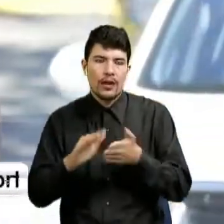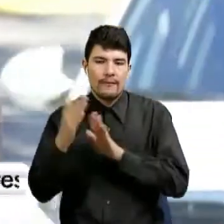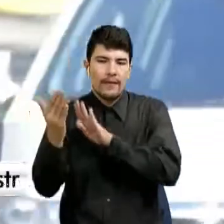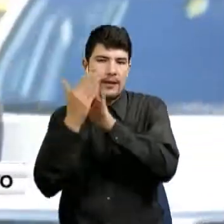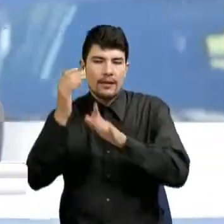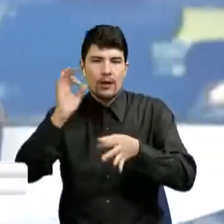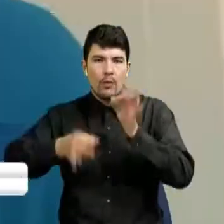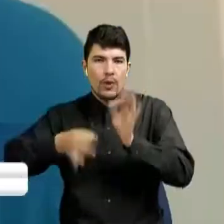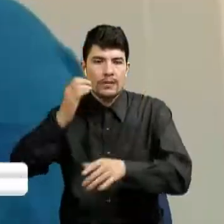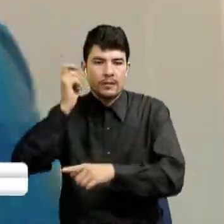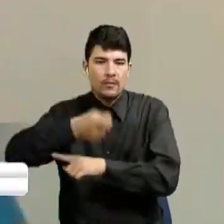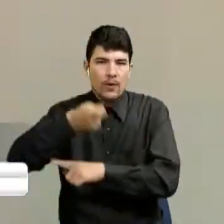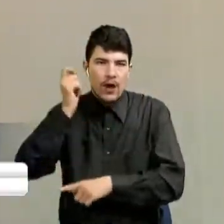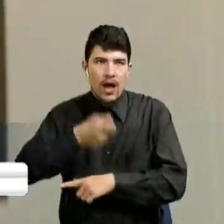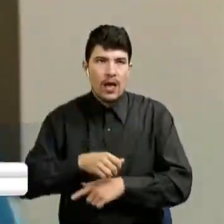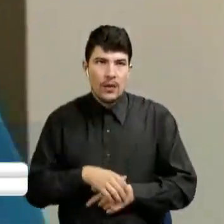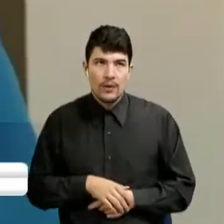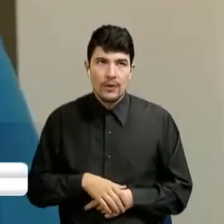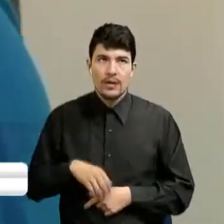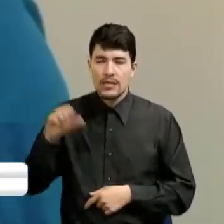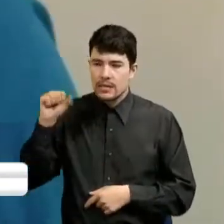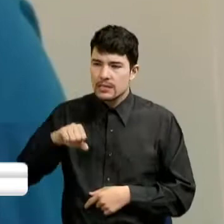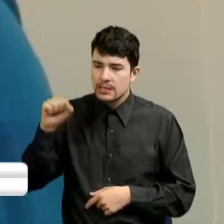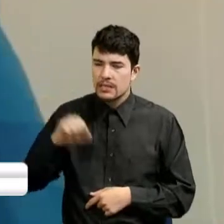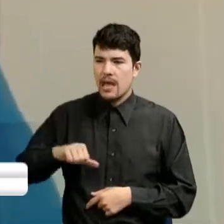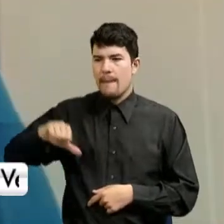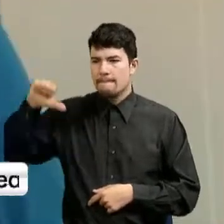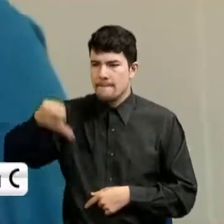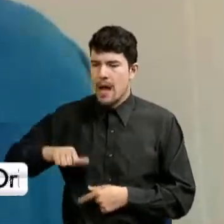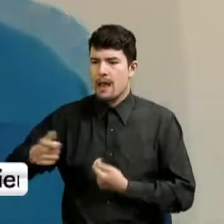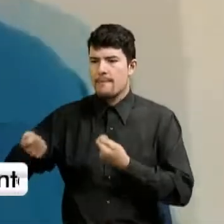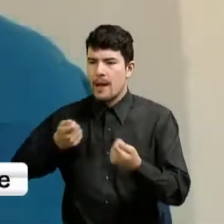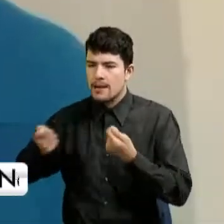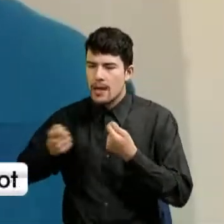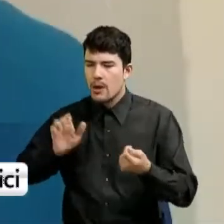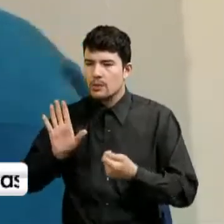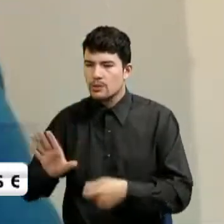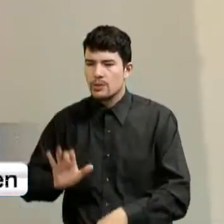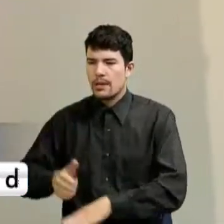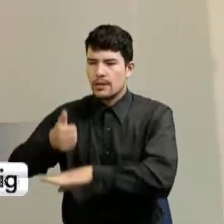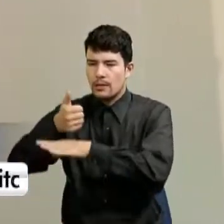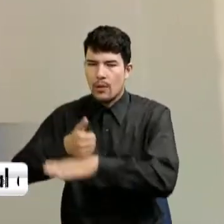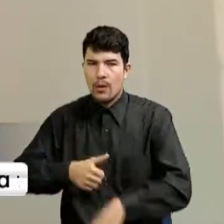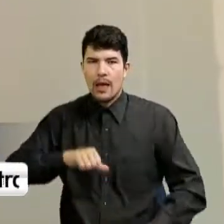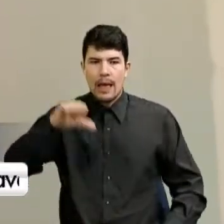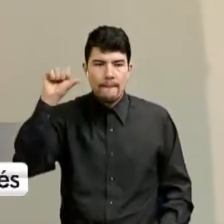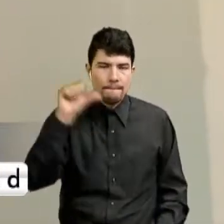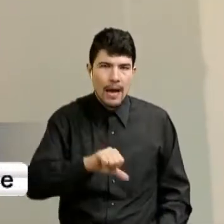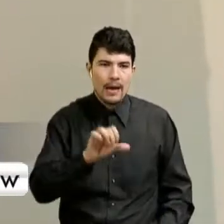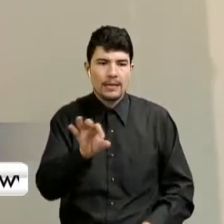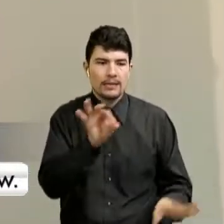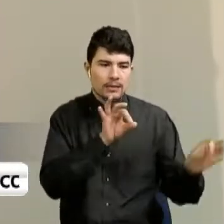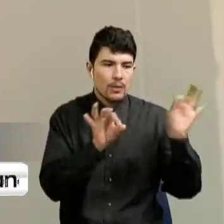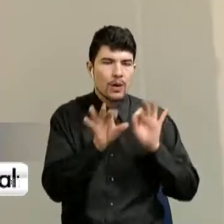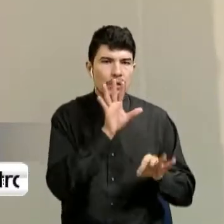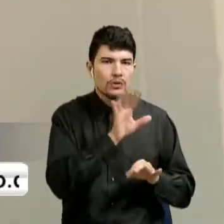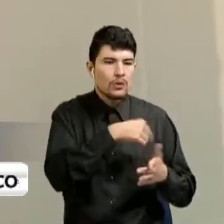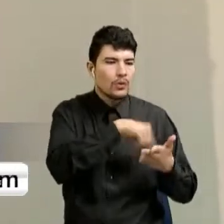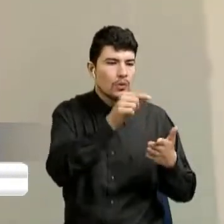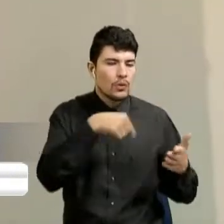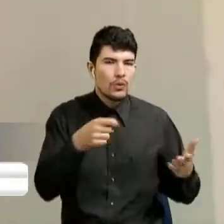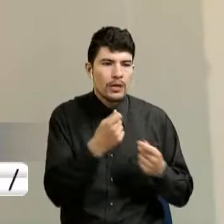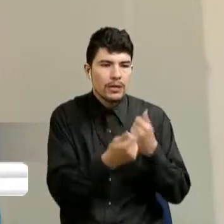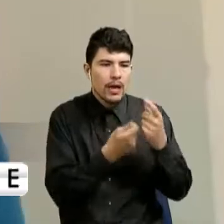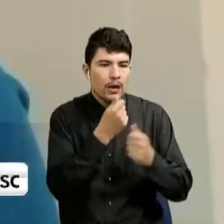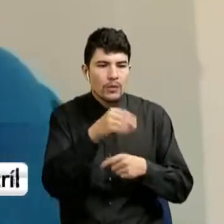control hay malos manejos en los rectores hay diferencias en la adjudicación de los